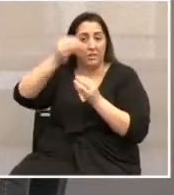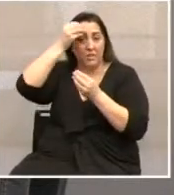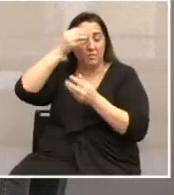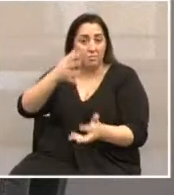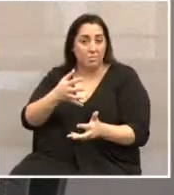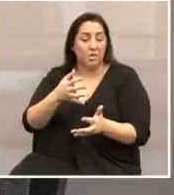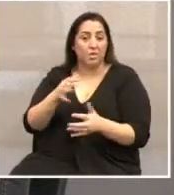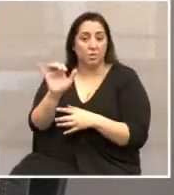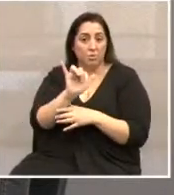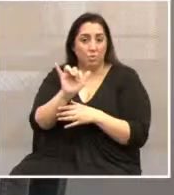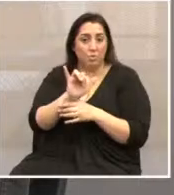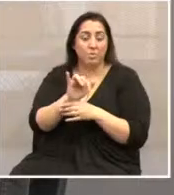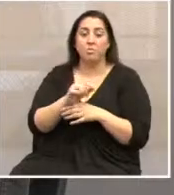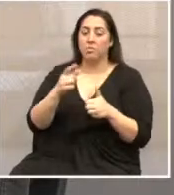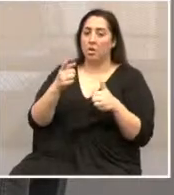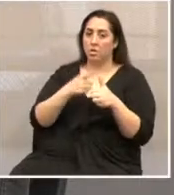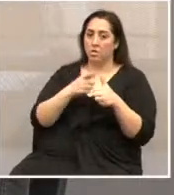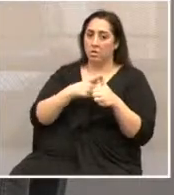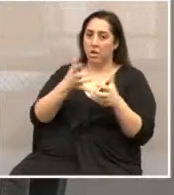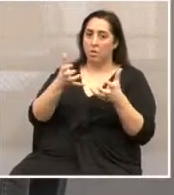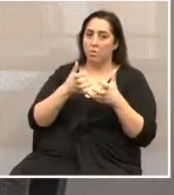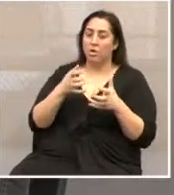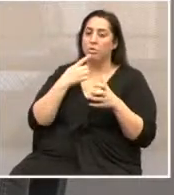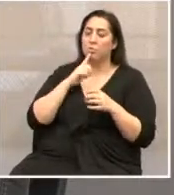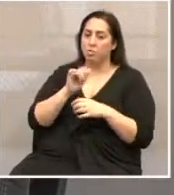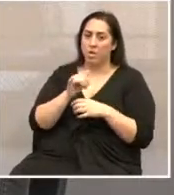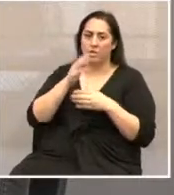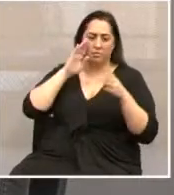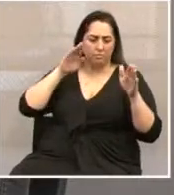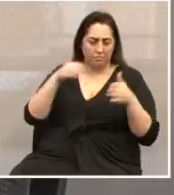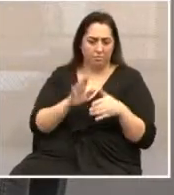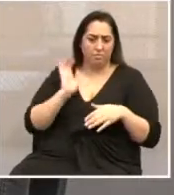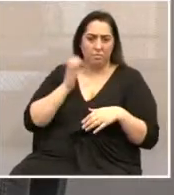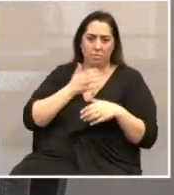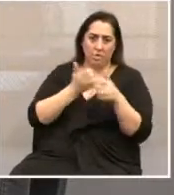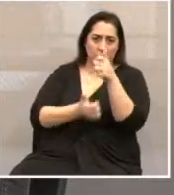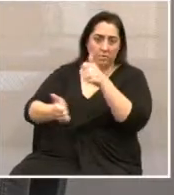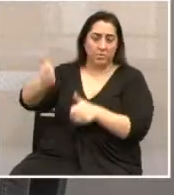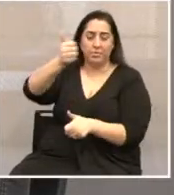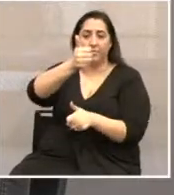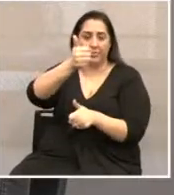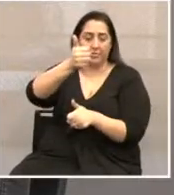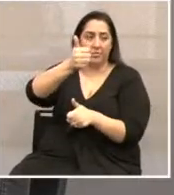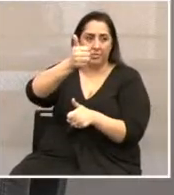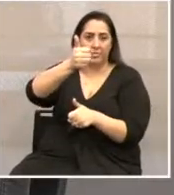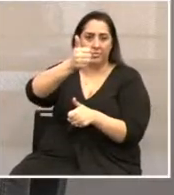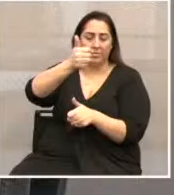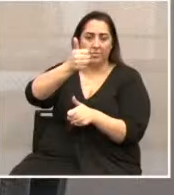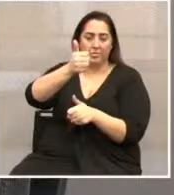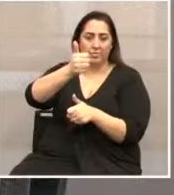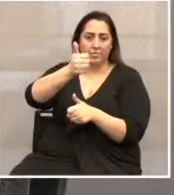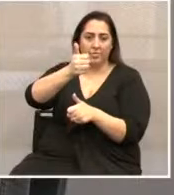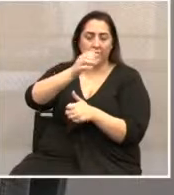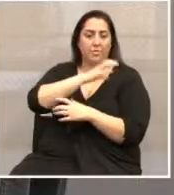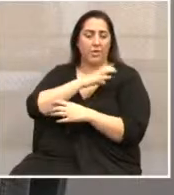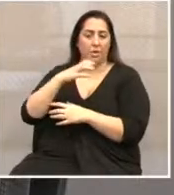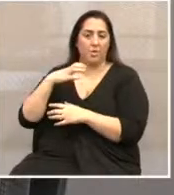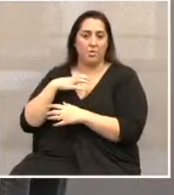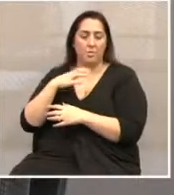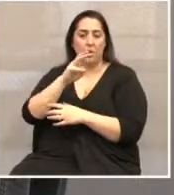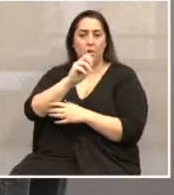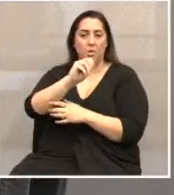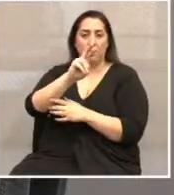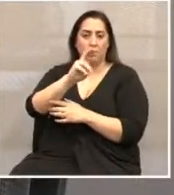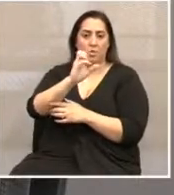coming. First, I'd like to focus on our seniors. Congresswoman Mercado Powell, you mentioned